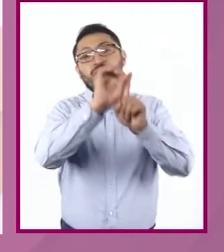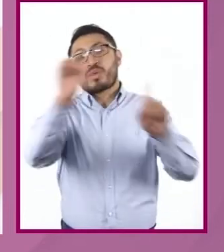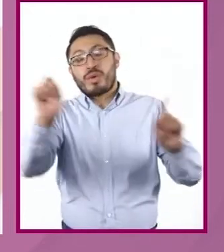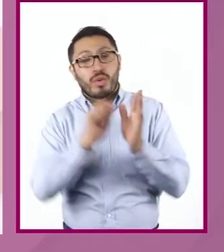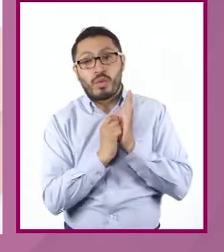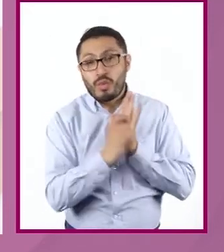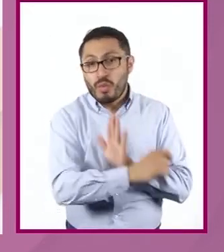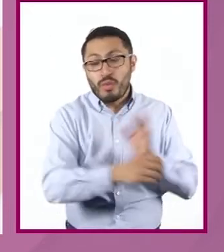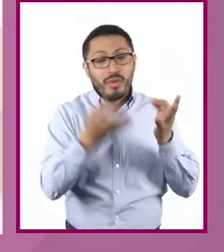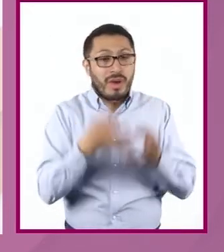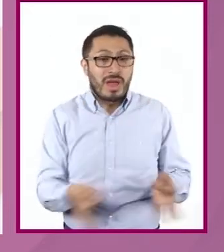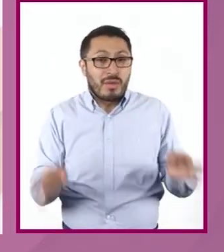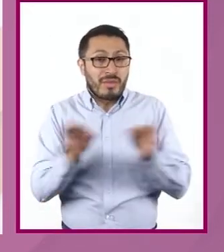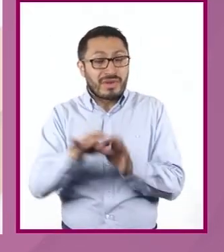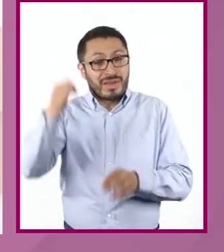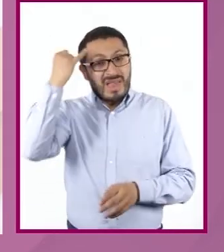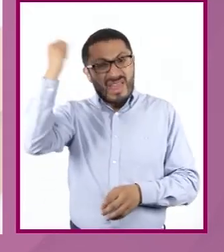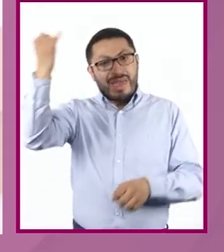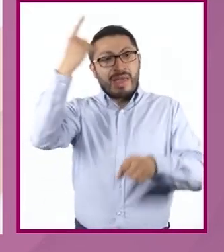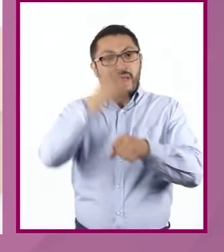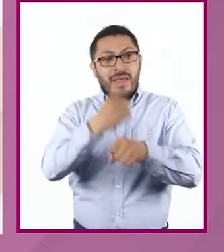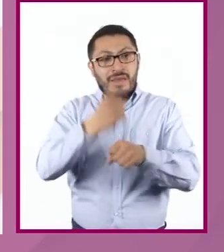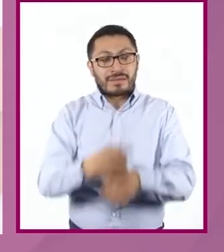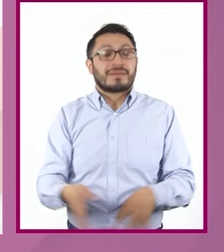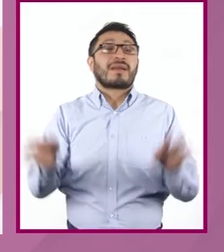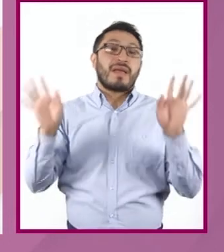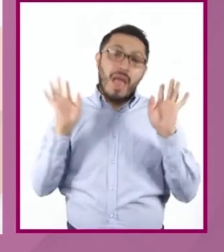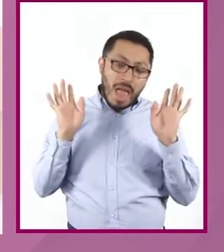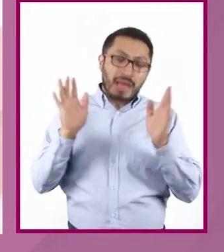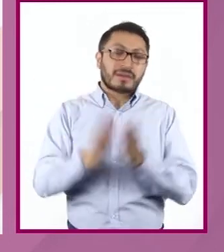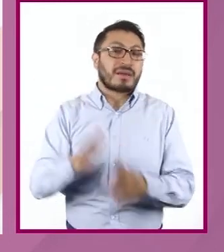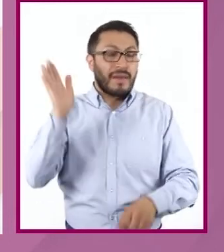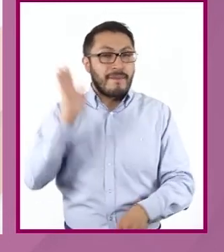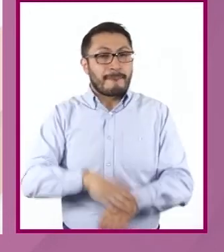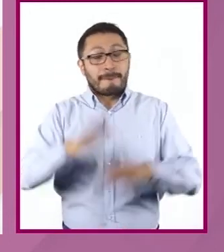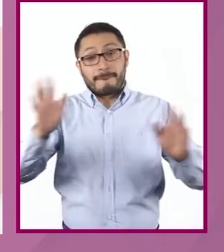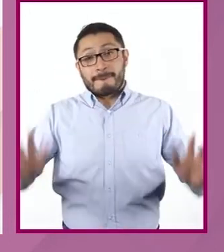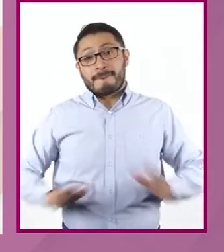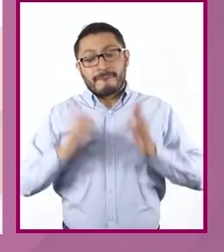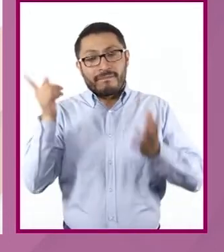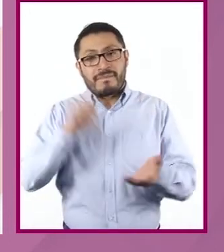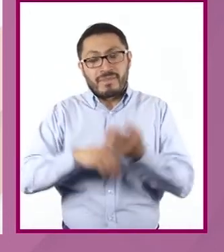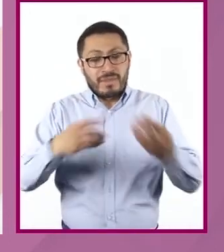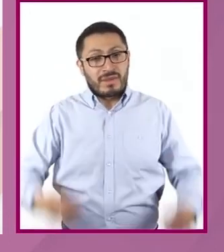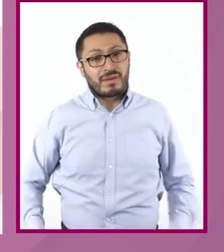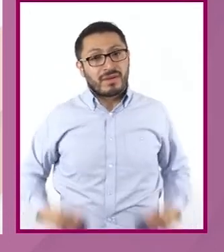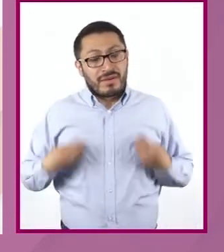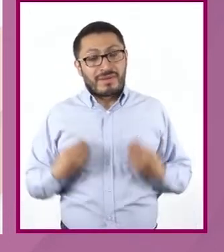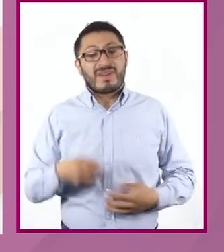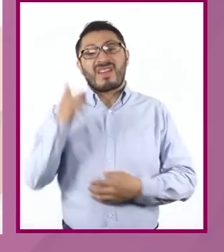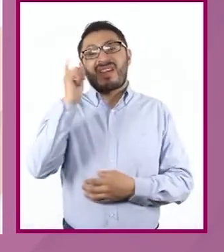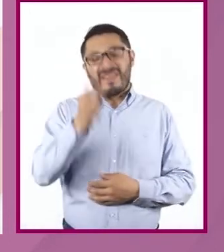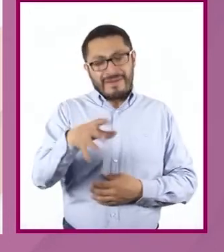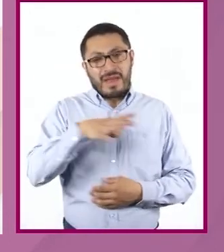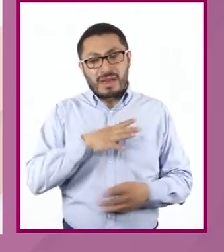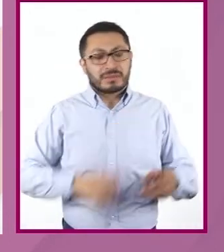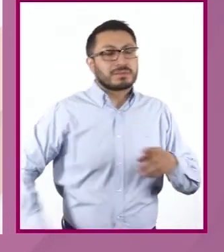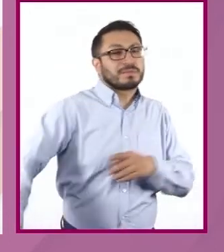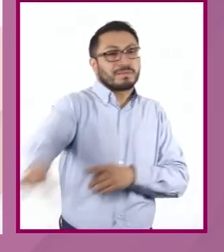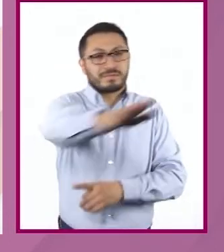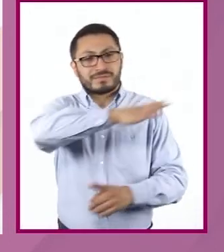idea principal? A. Lo más sorprendente de la vida en la Tierra es que se encuentre en todas